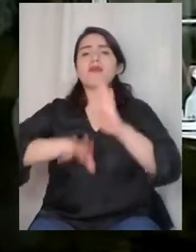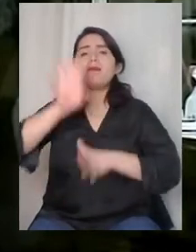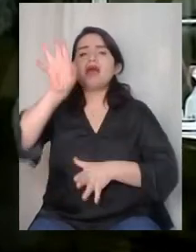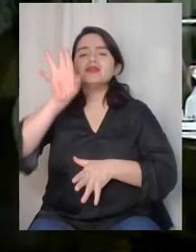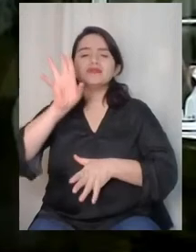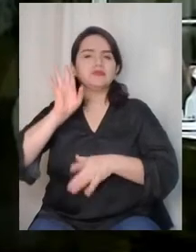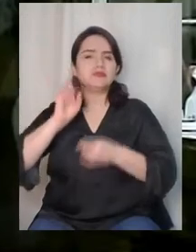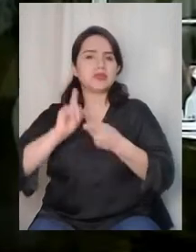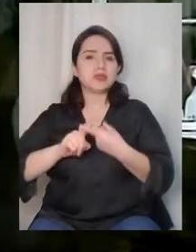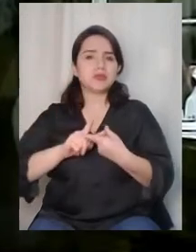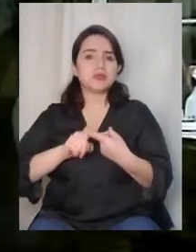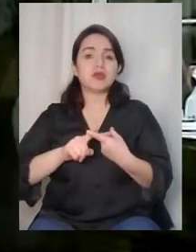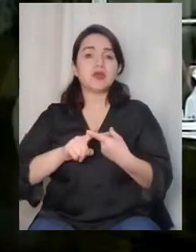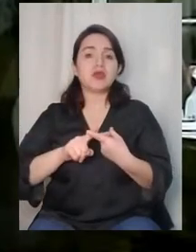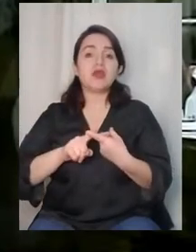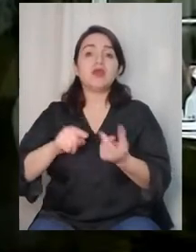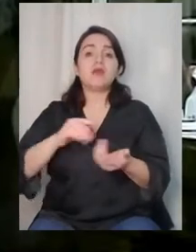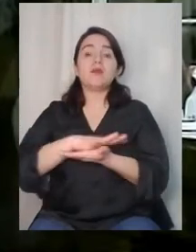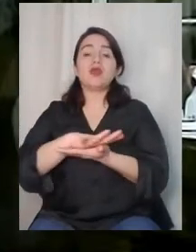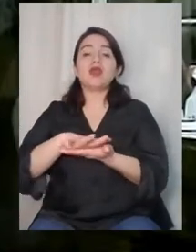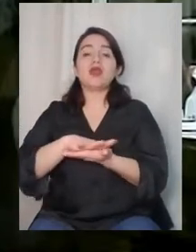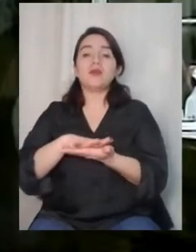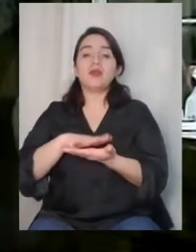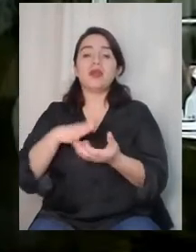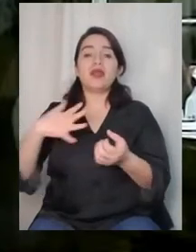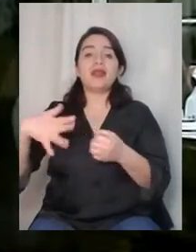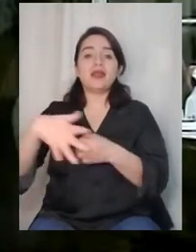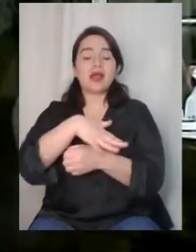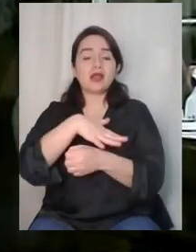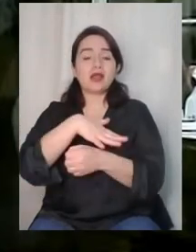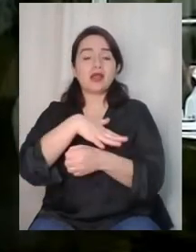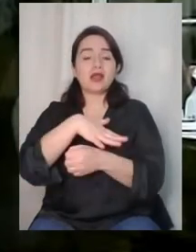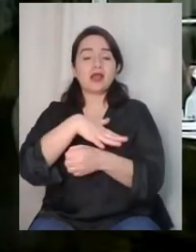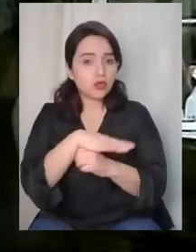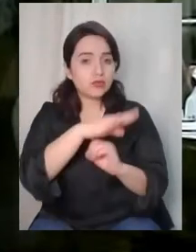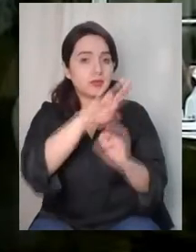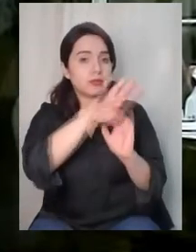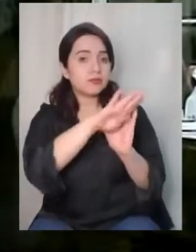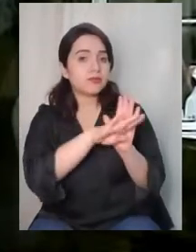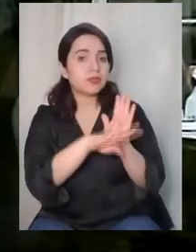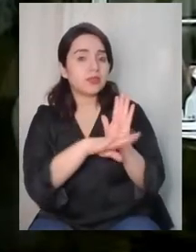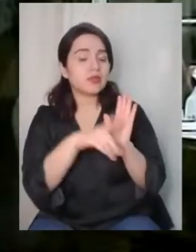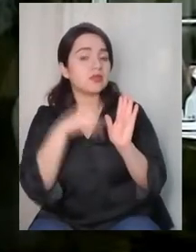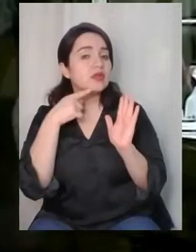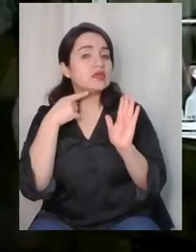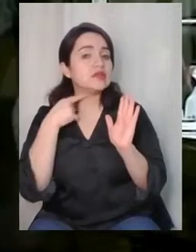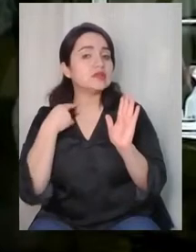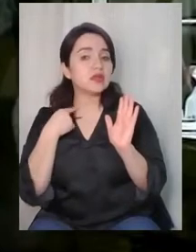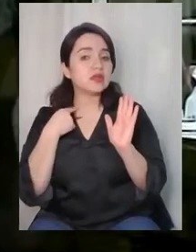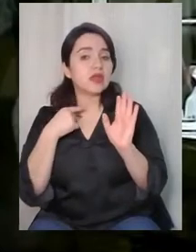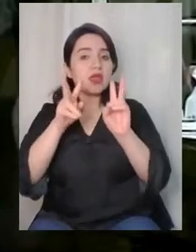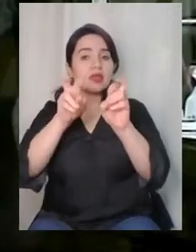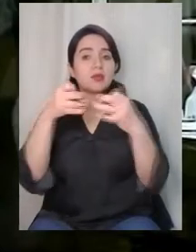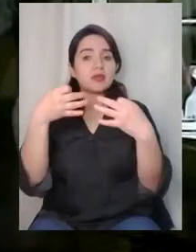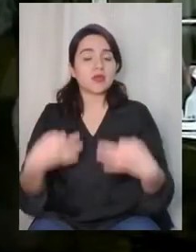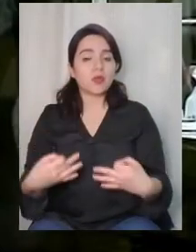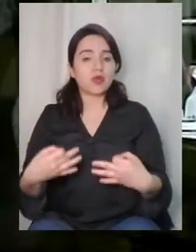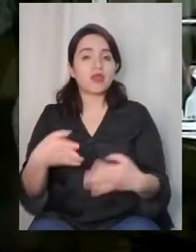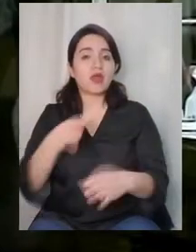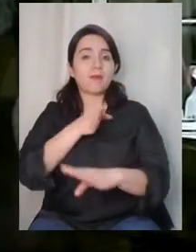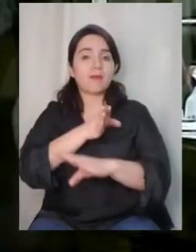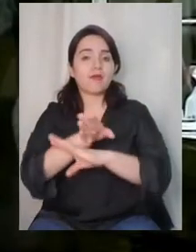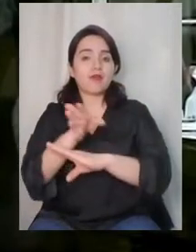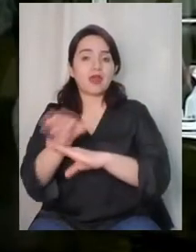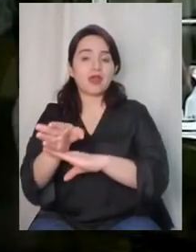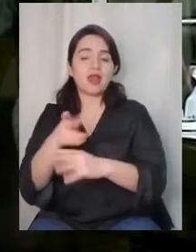el caso París, que está con una agenda muy interesante en temas de seguridad, movilidad y sustentabilidad. O el